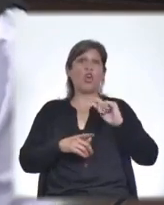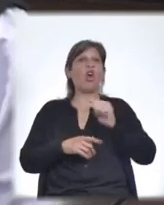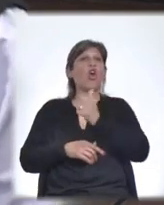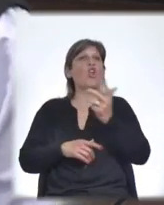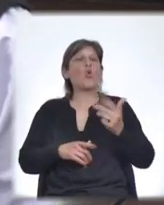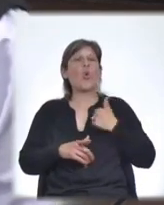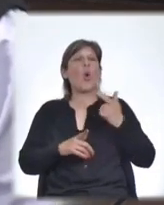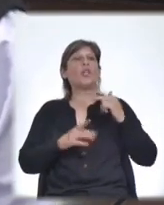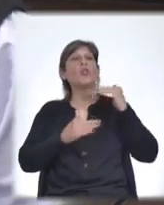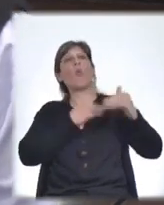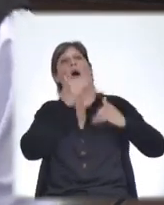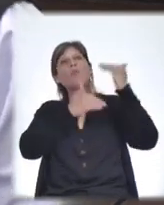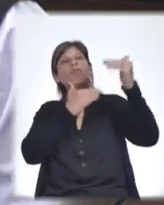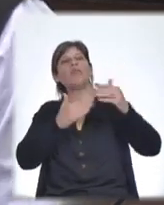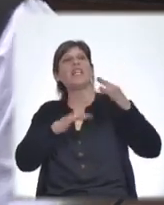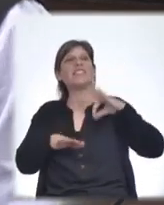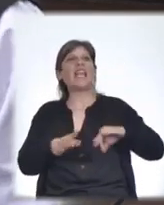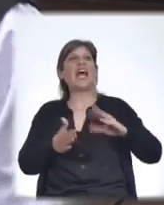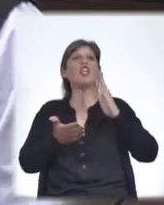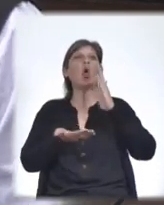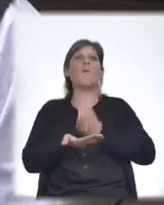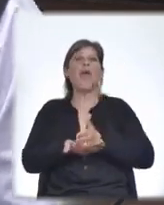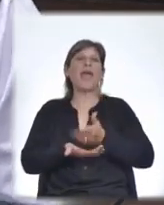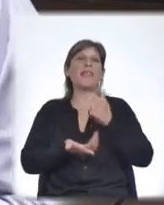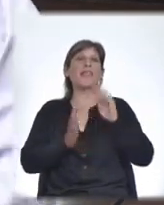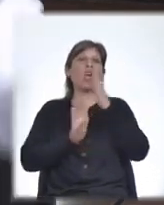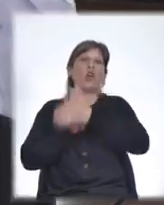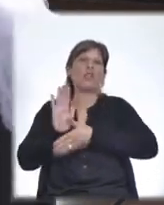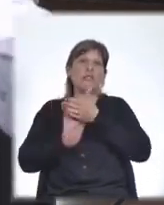del salario medio nacional, cuánto van a